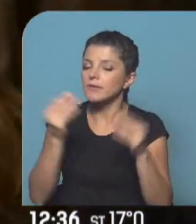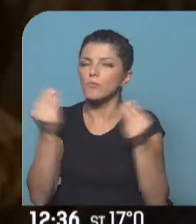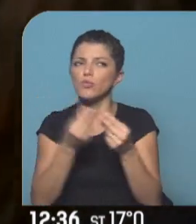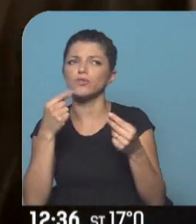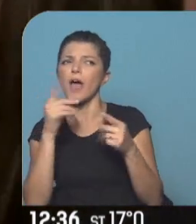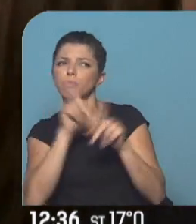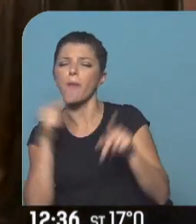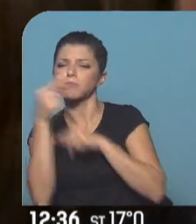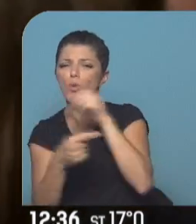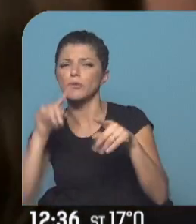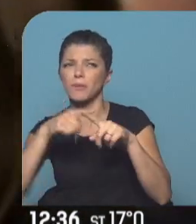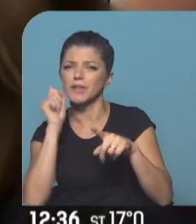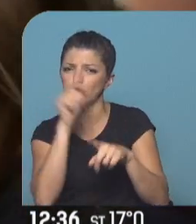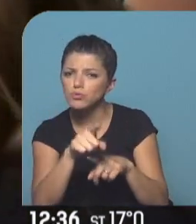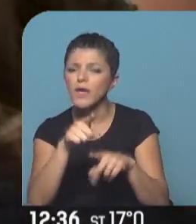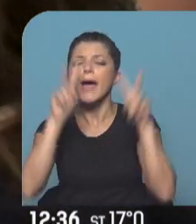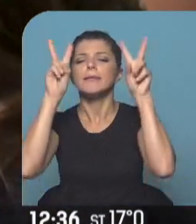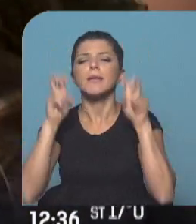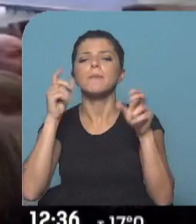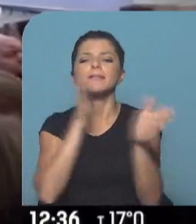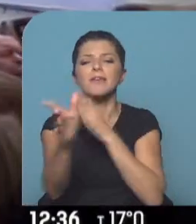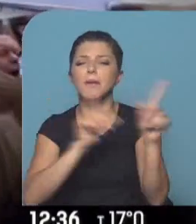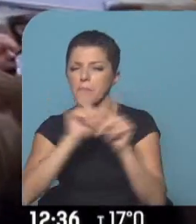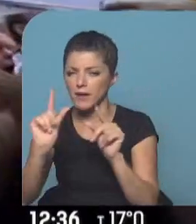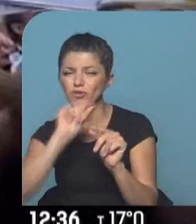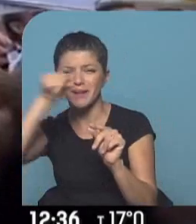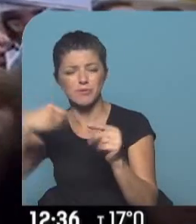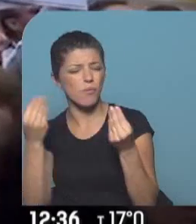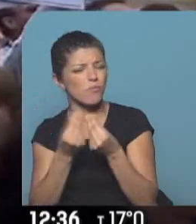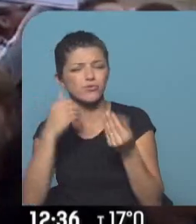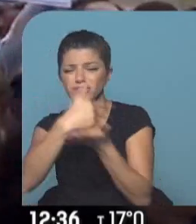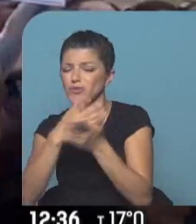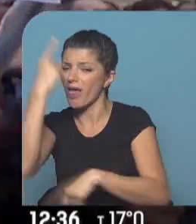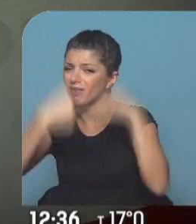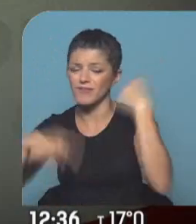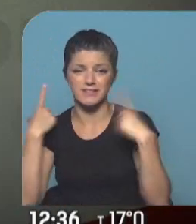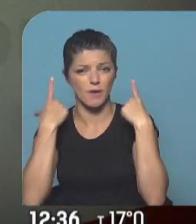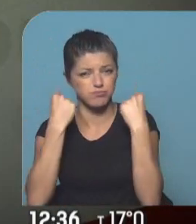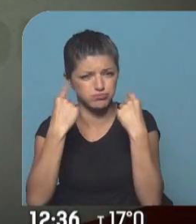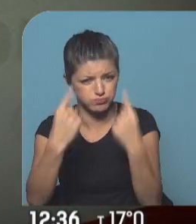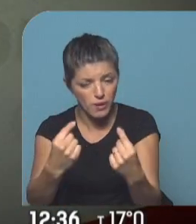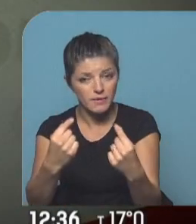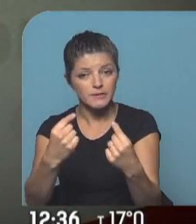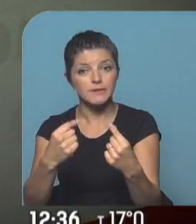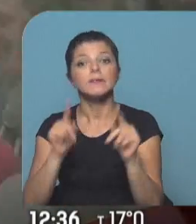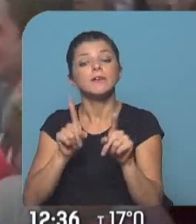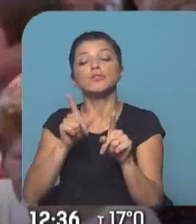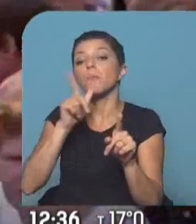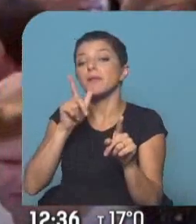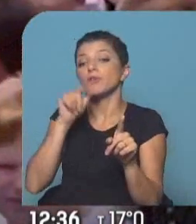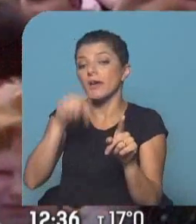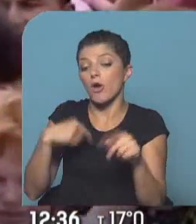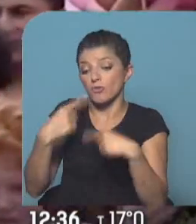políticas para afrontar la crisis migratoria, lo que alentó las críticas desde sectores populistas de extrema derecha y pareció poner en riesgo